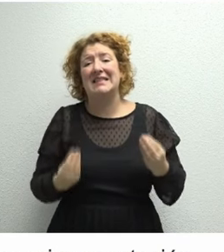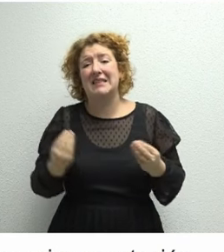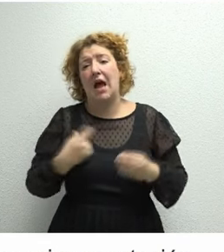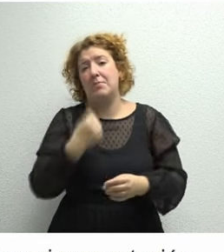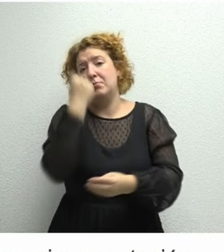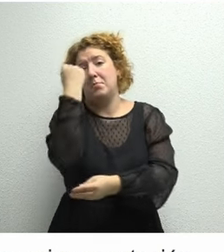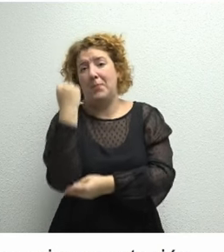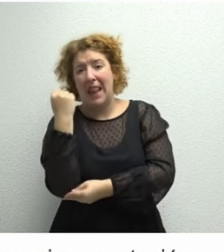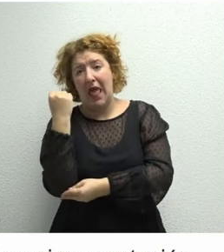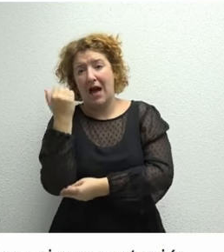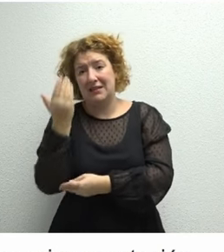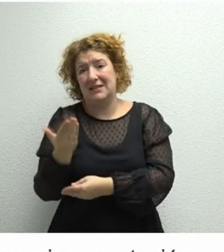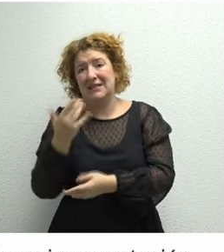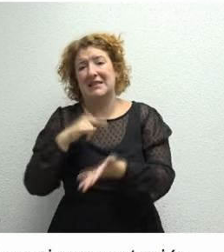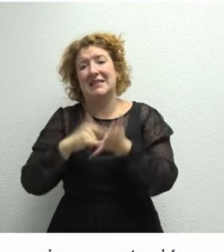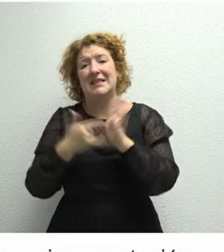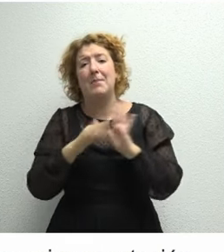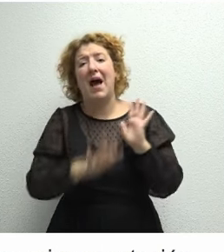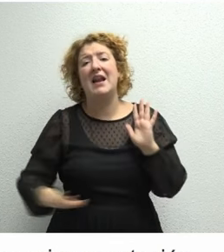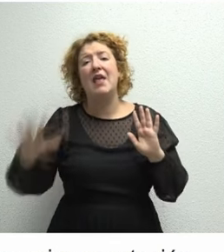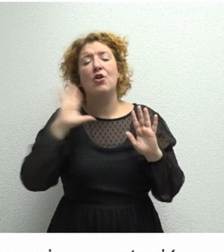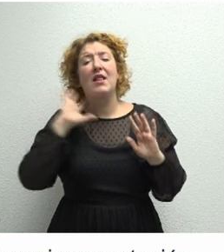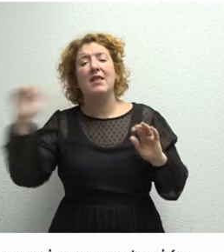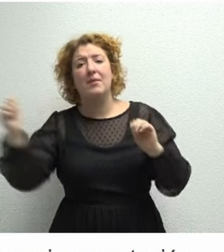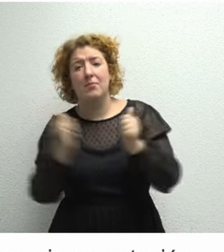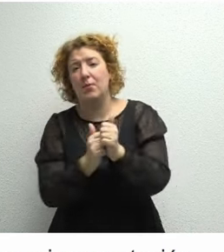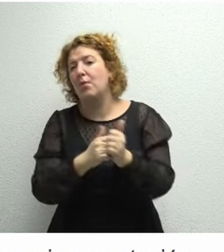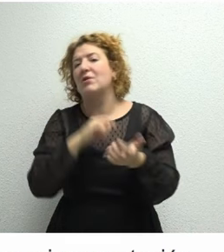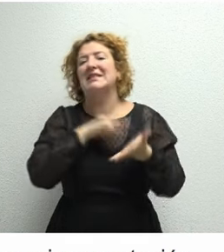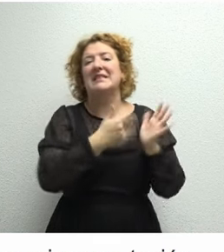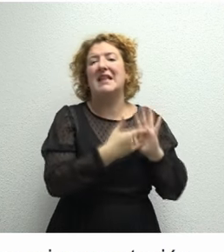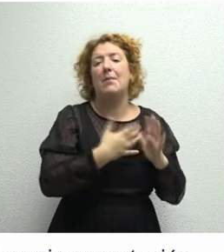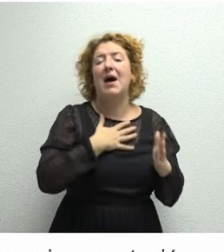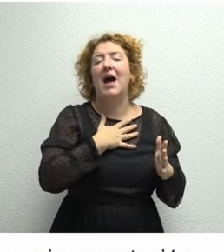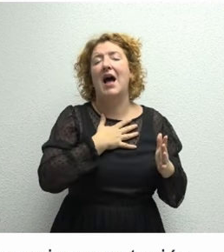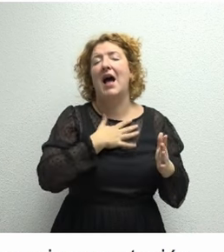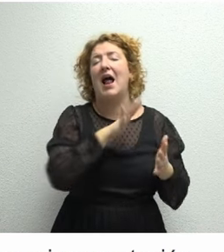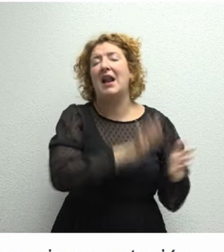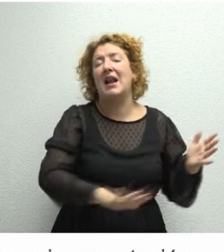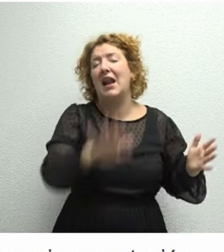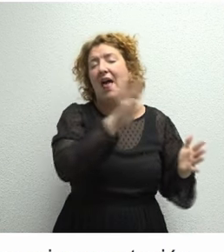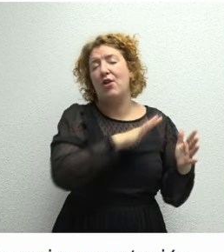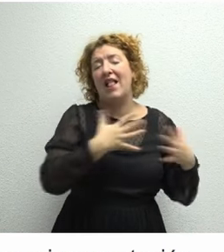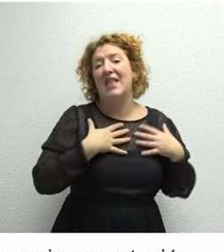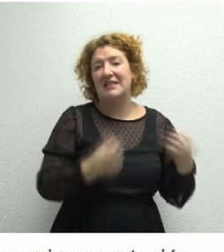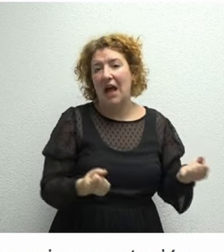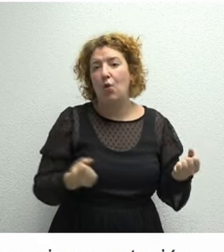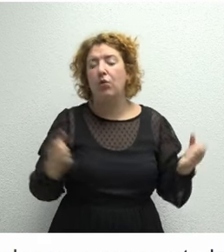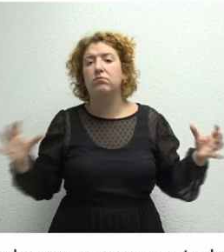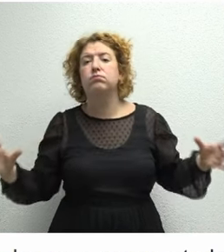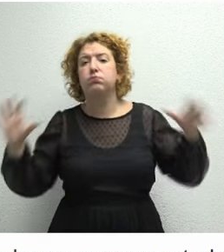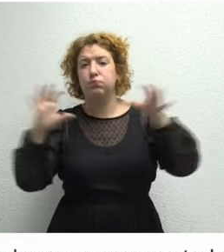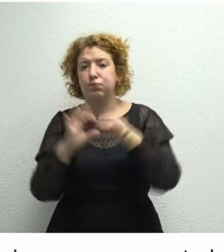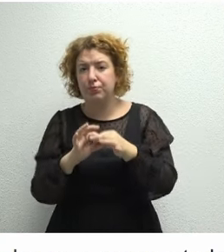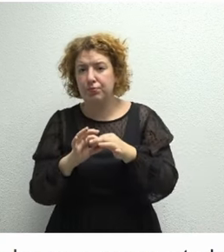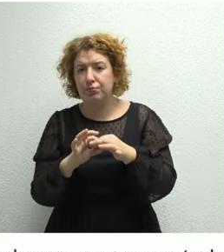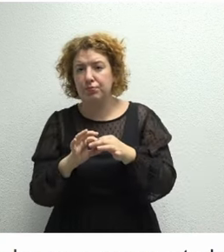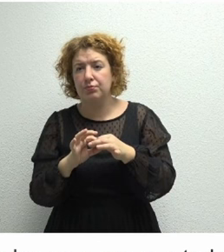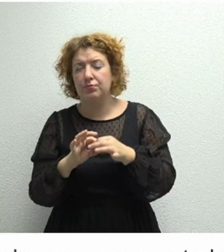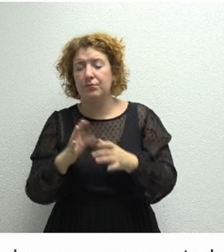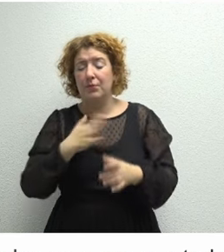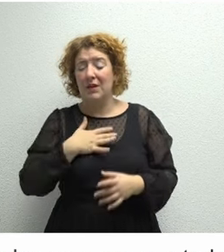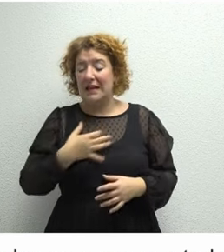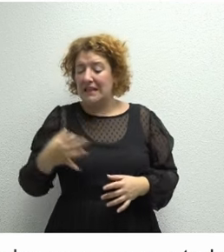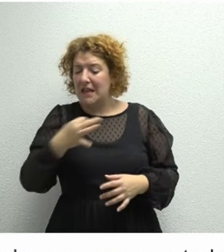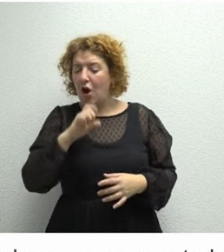Sistema Nacional de dependencia al igual que el Sistema Nacional de salud es un Pilar más y y bueno Cómo se materializa nuestra pequeña